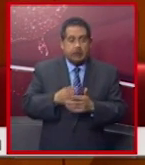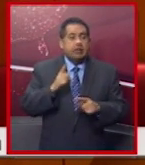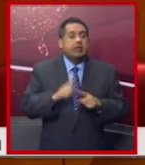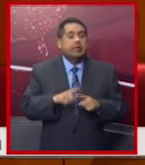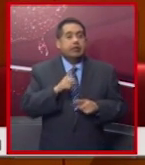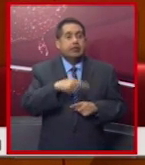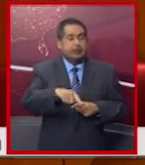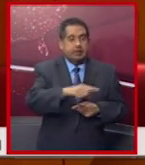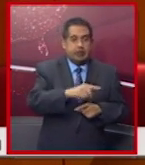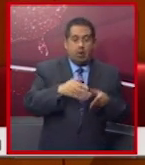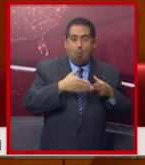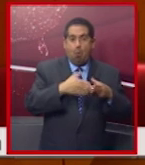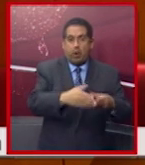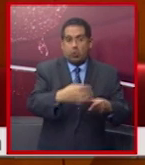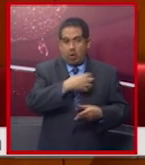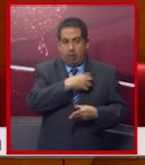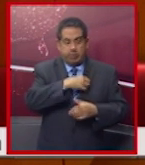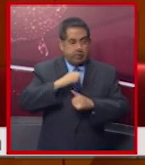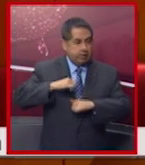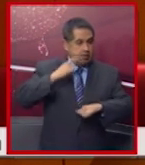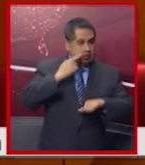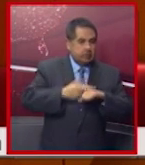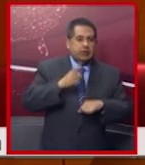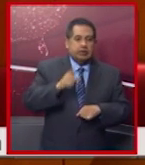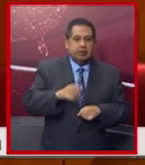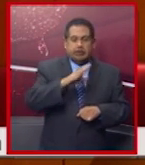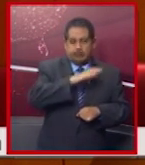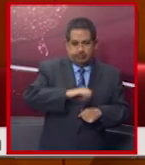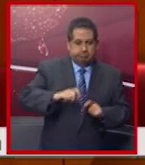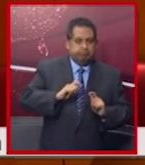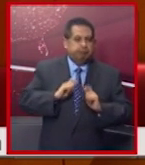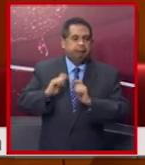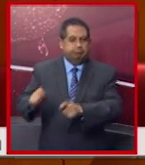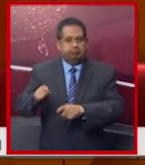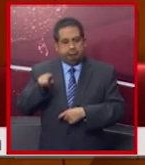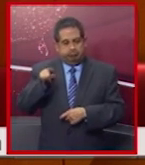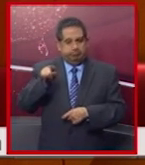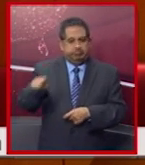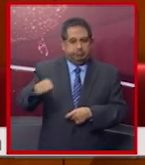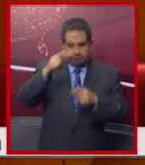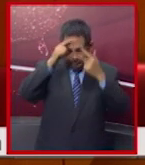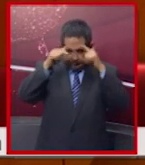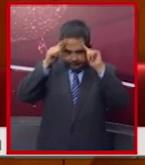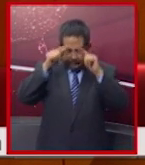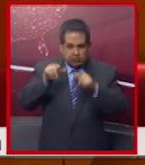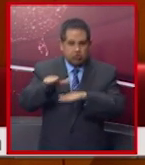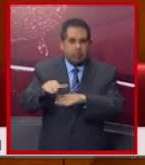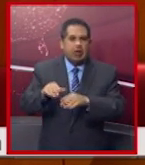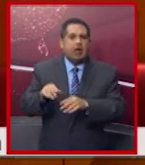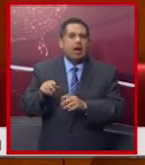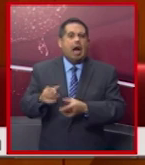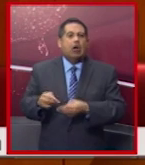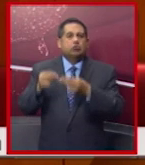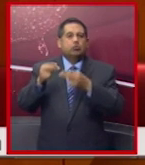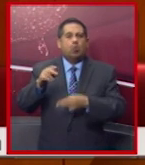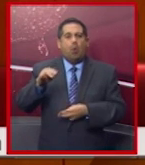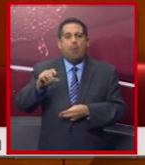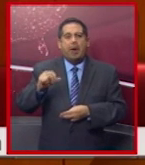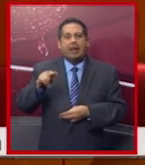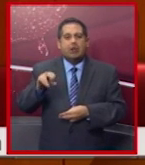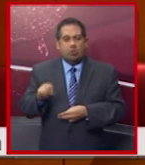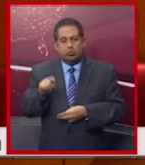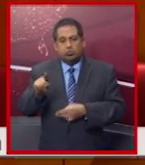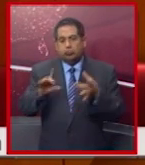puertos serán administradas, operadas a través de la Dirección General de Asuntos Marítimos, que dependerá